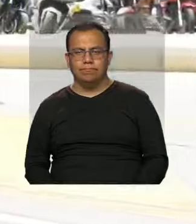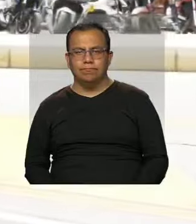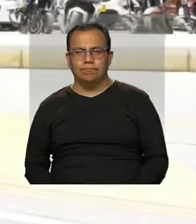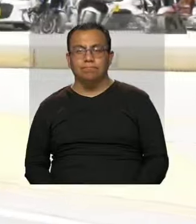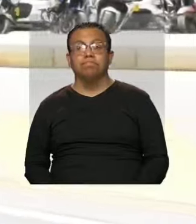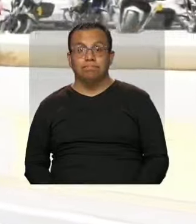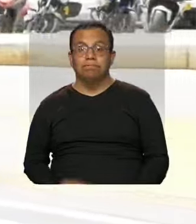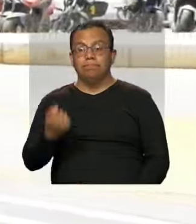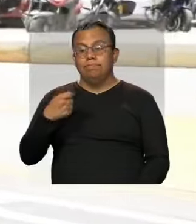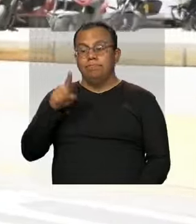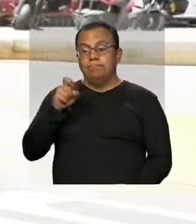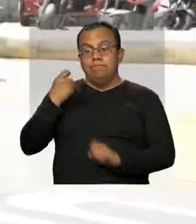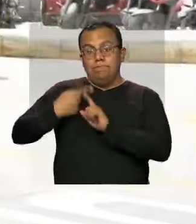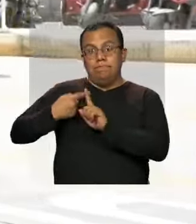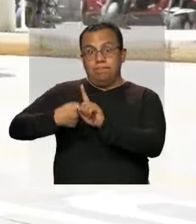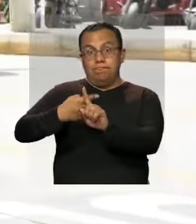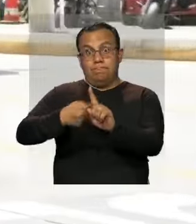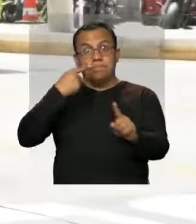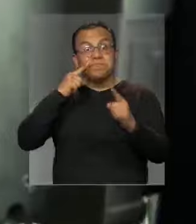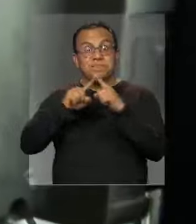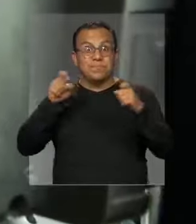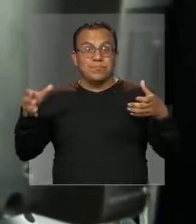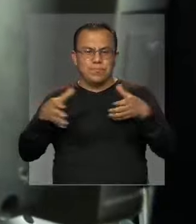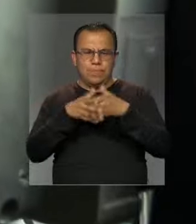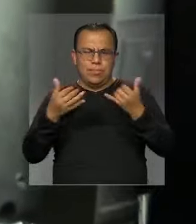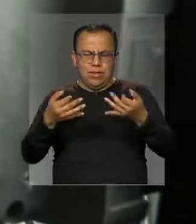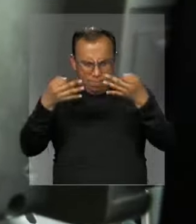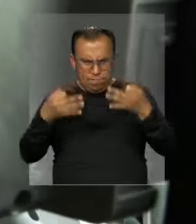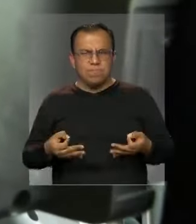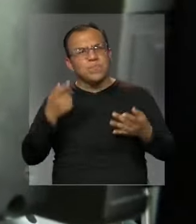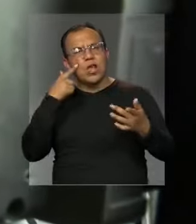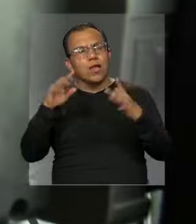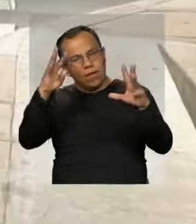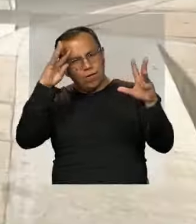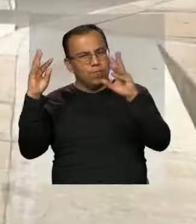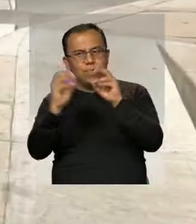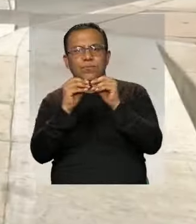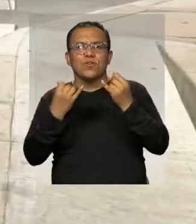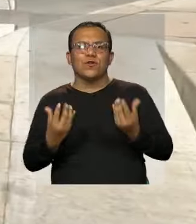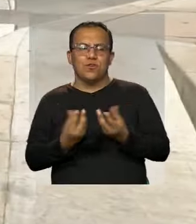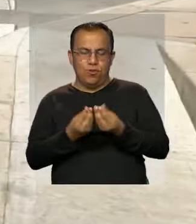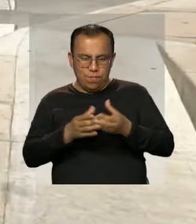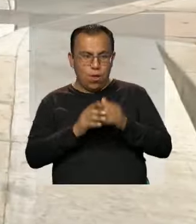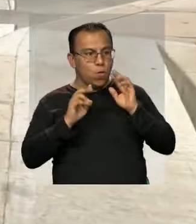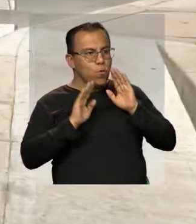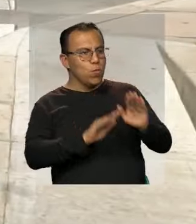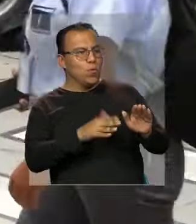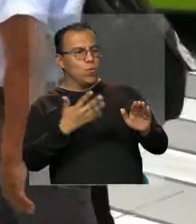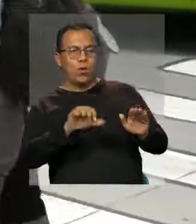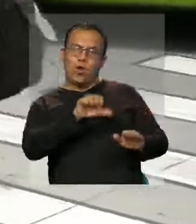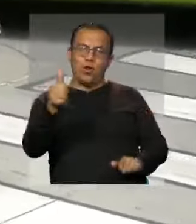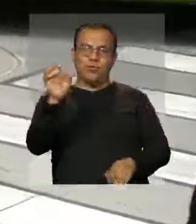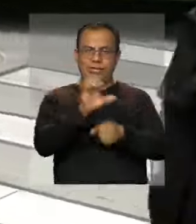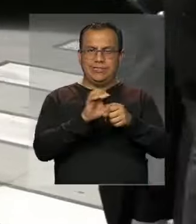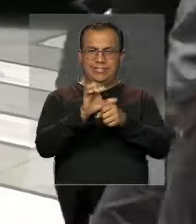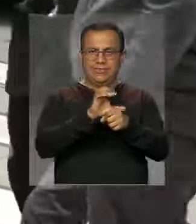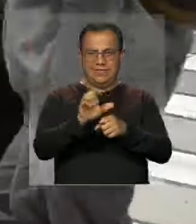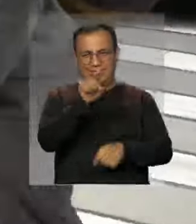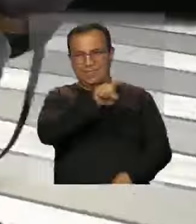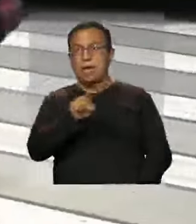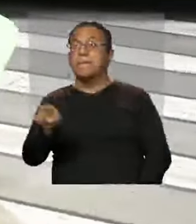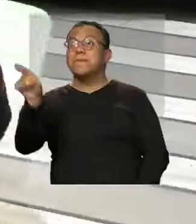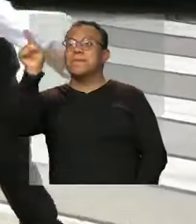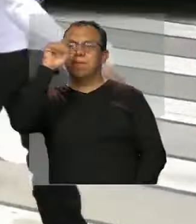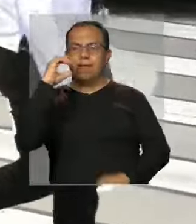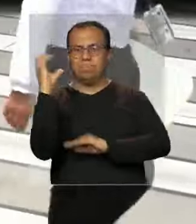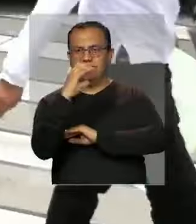Luego de 16 meses de operación, La Rolita se consolida, según sus directivos, como un referente para otras ciudades del país en materia